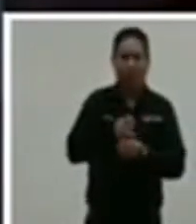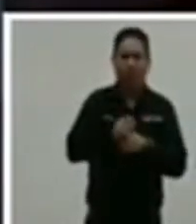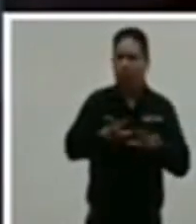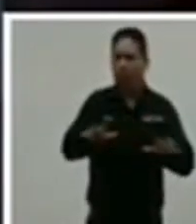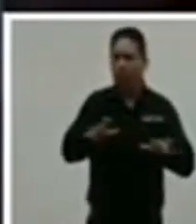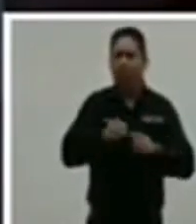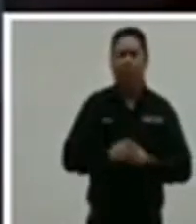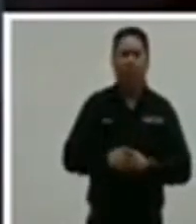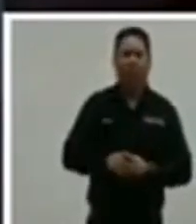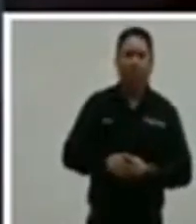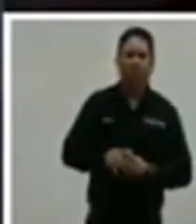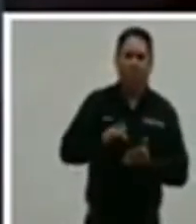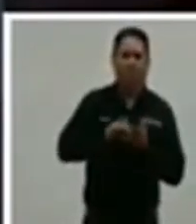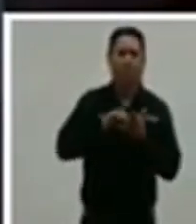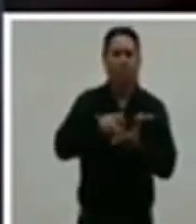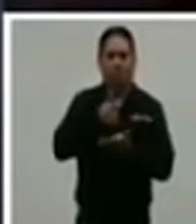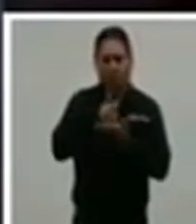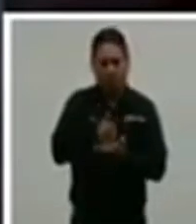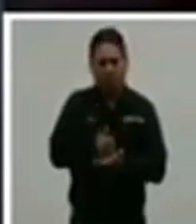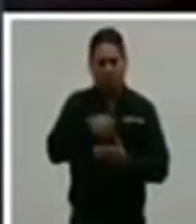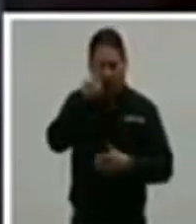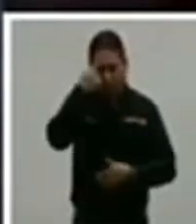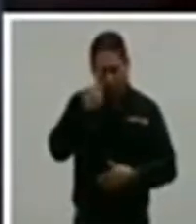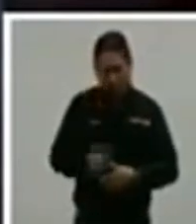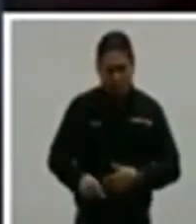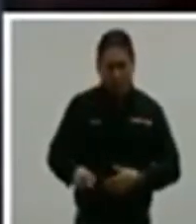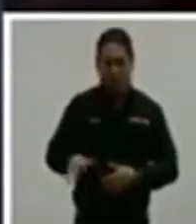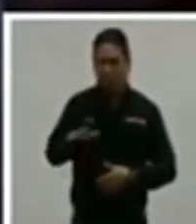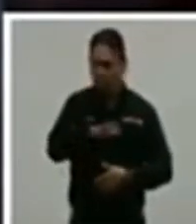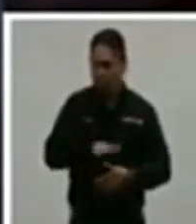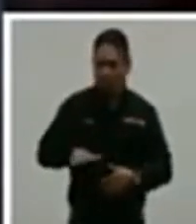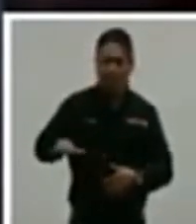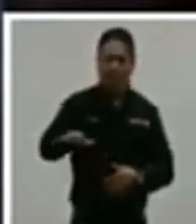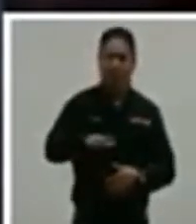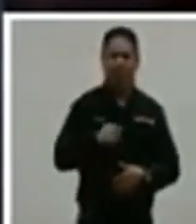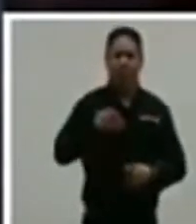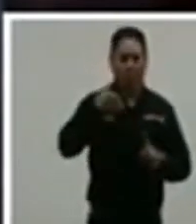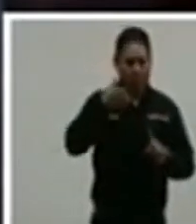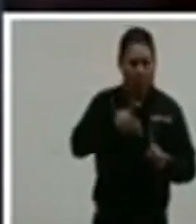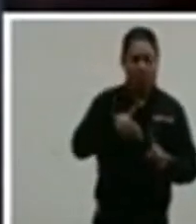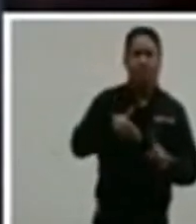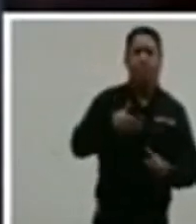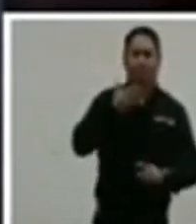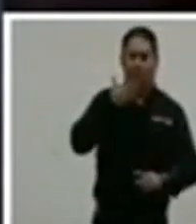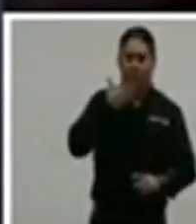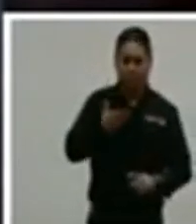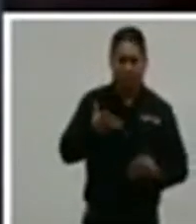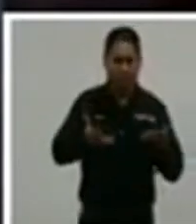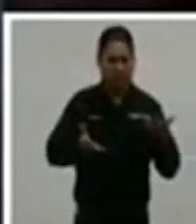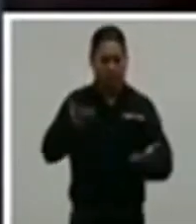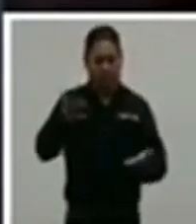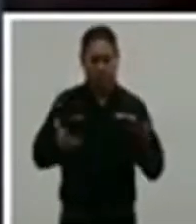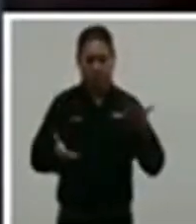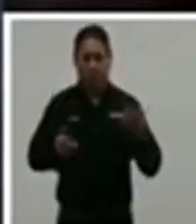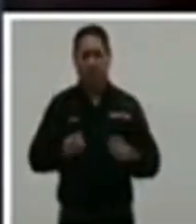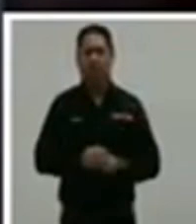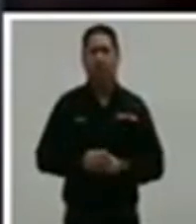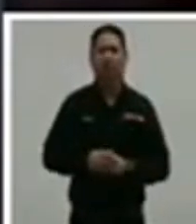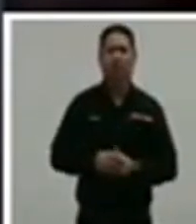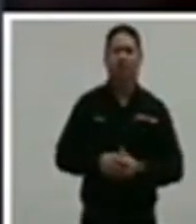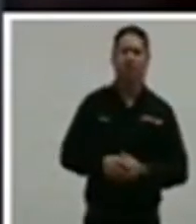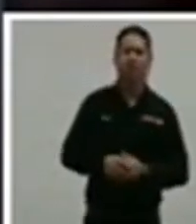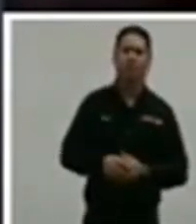que sea de ayuda para que podamos nosotros como legisladores, de manera objetiva, imparcial y sin ningún sesgo